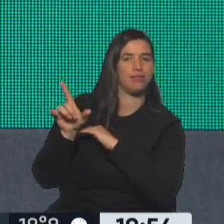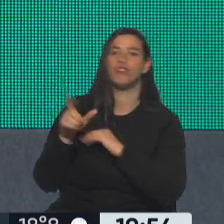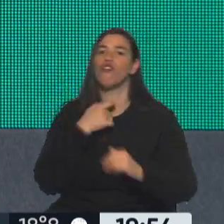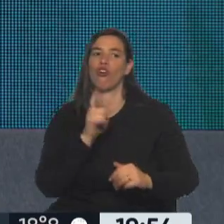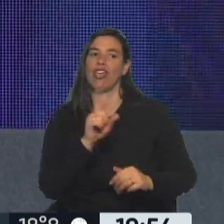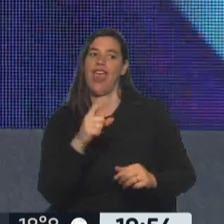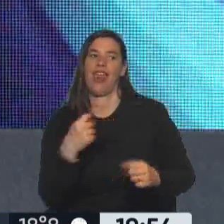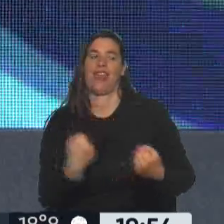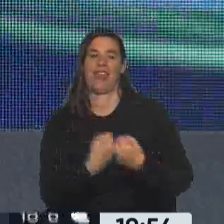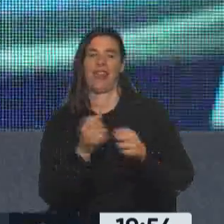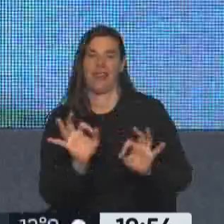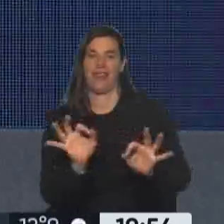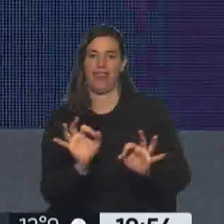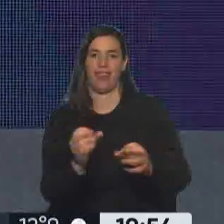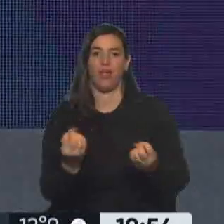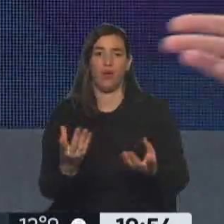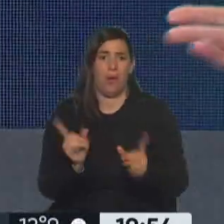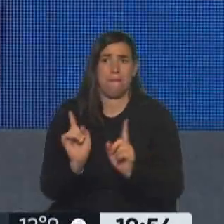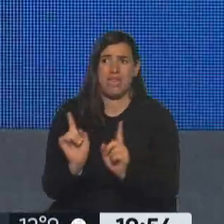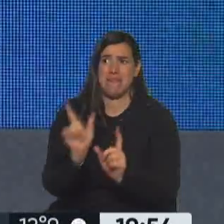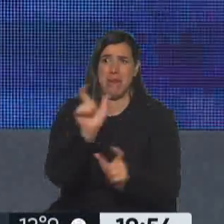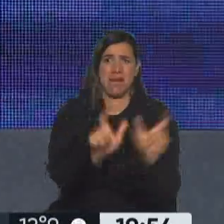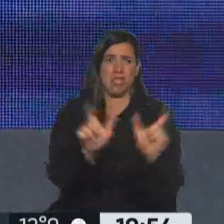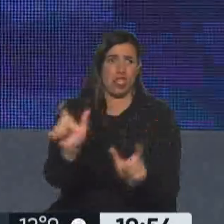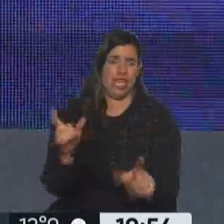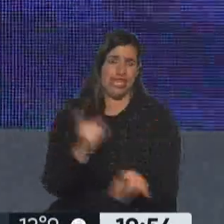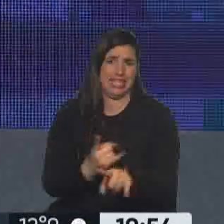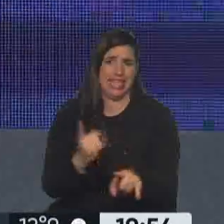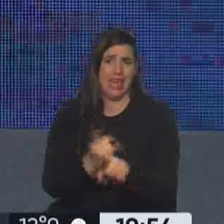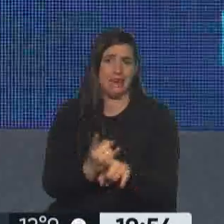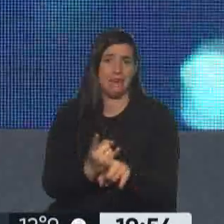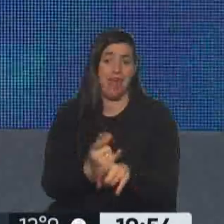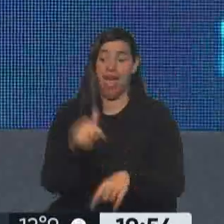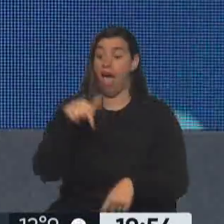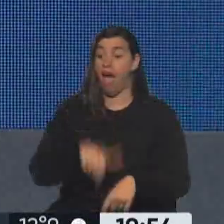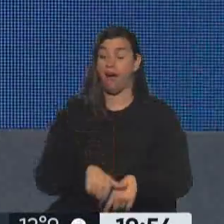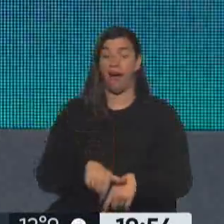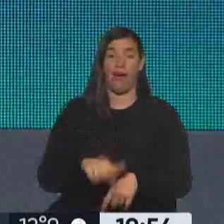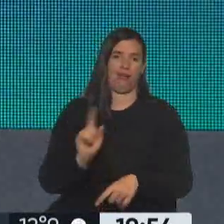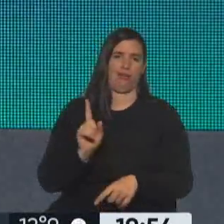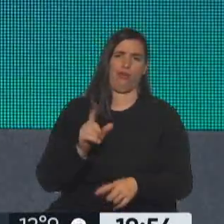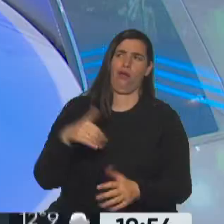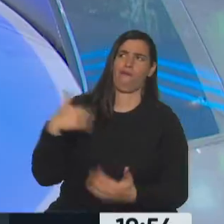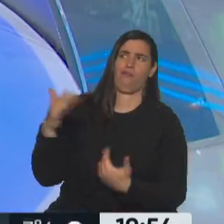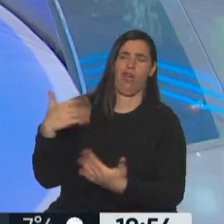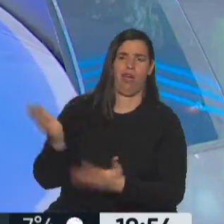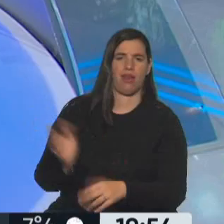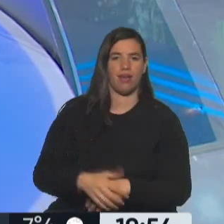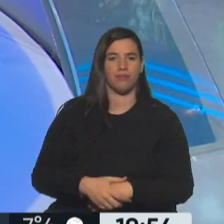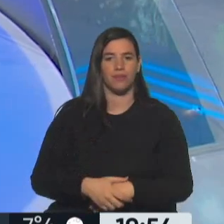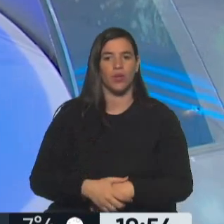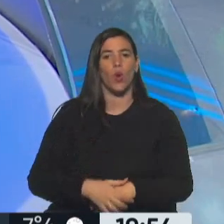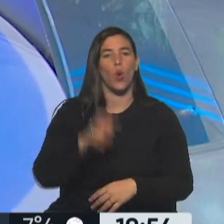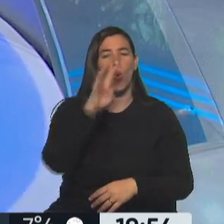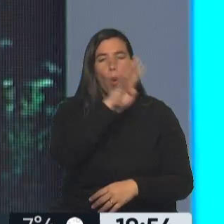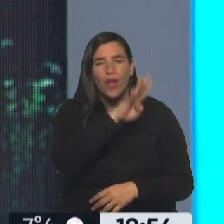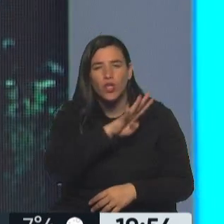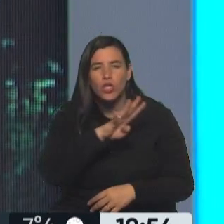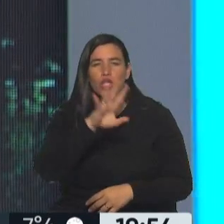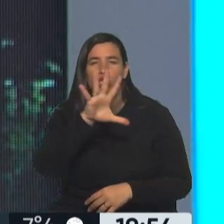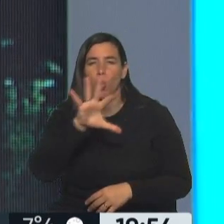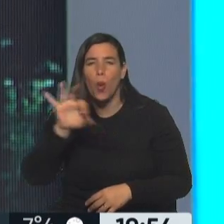problemas. El problema es la concentración del ingreso y la falta de distribución del ingreso. Entonces, ese discurso, además de ser retrógrado, es